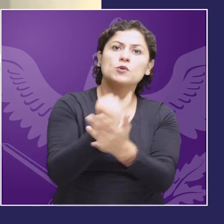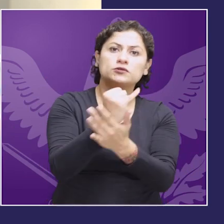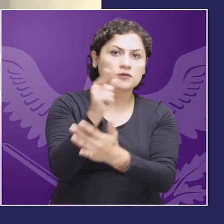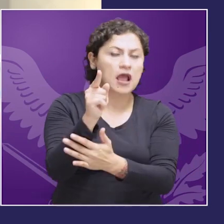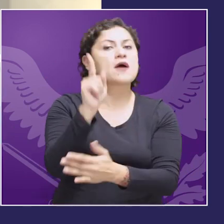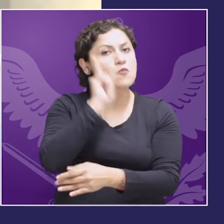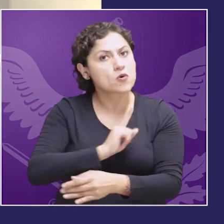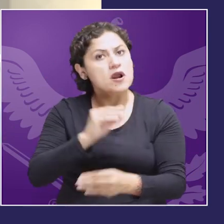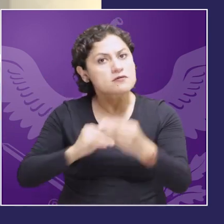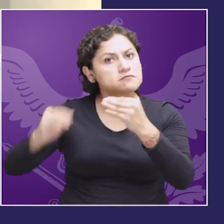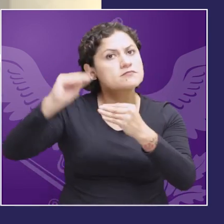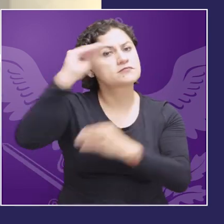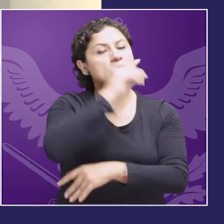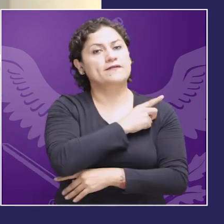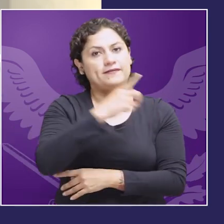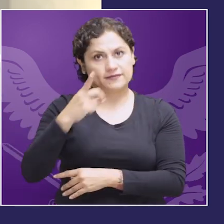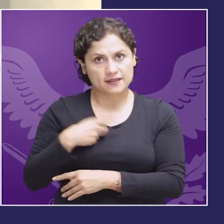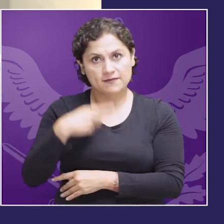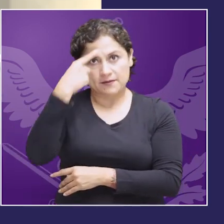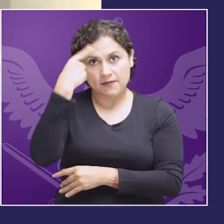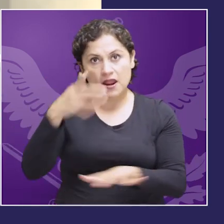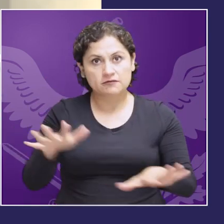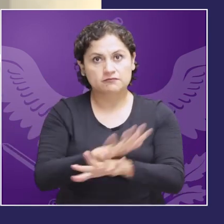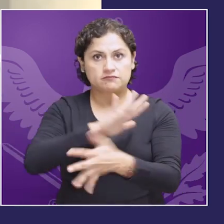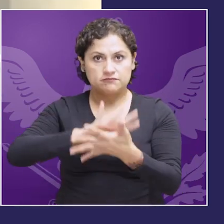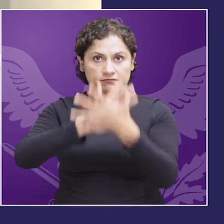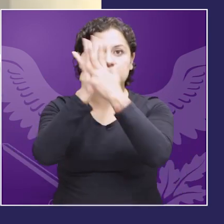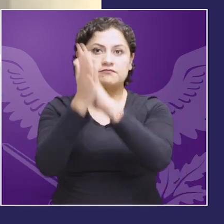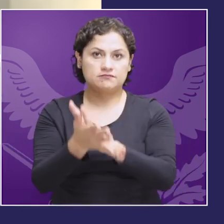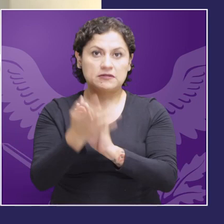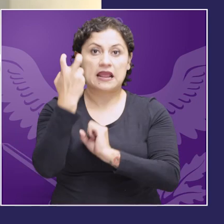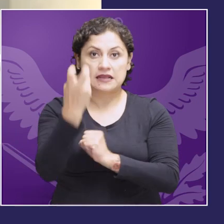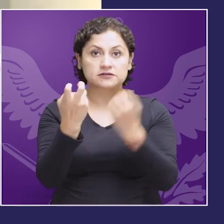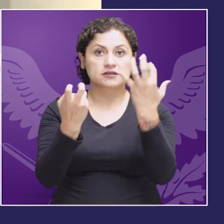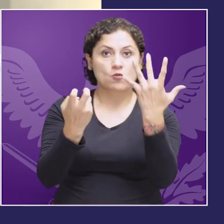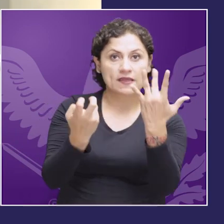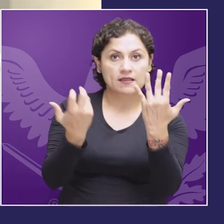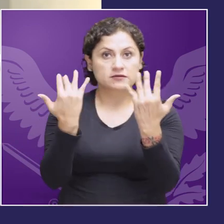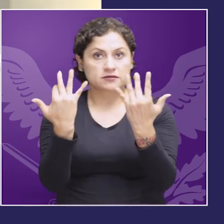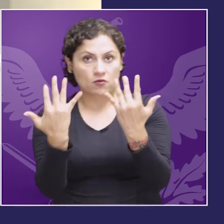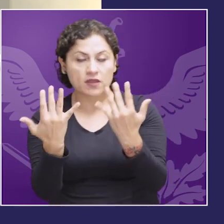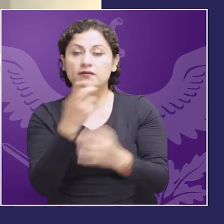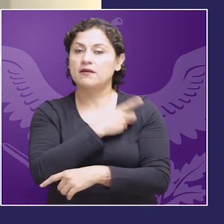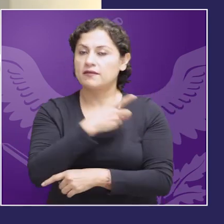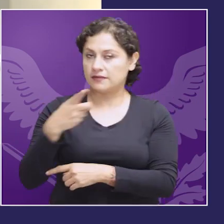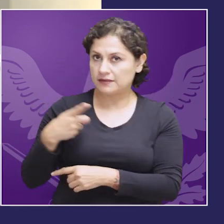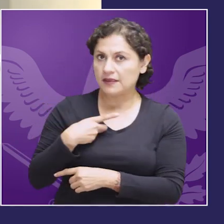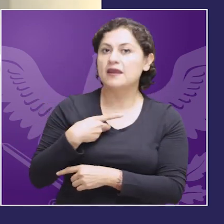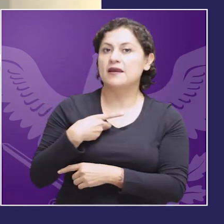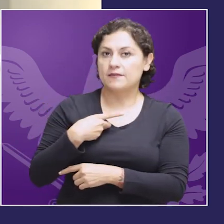están en la base de la estructura, es subir en la pirámide hasta quienes están tomando las decisiones y hacen las